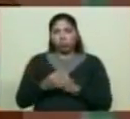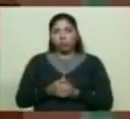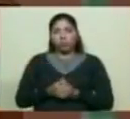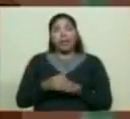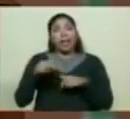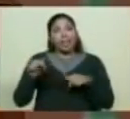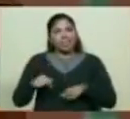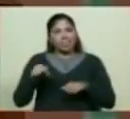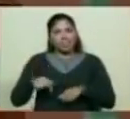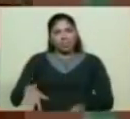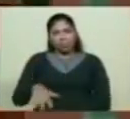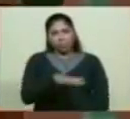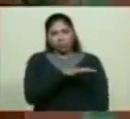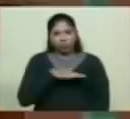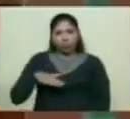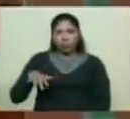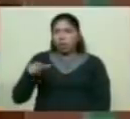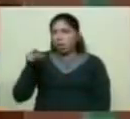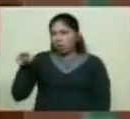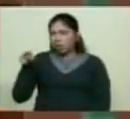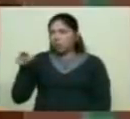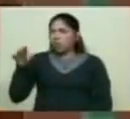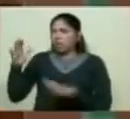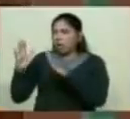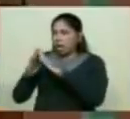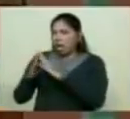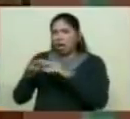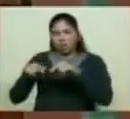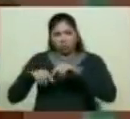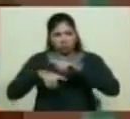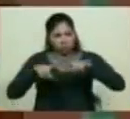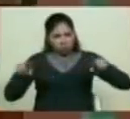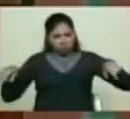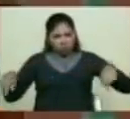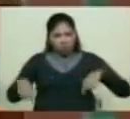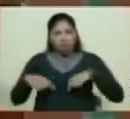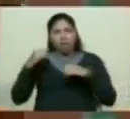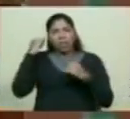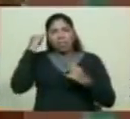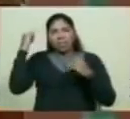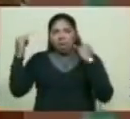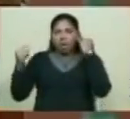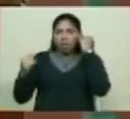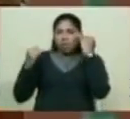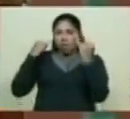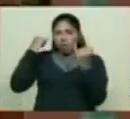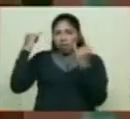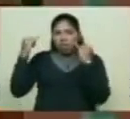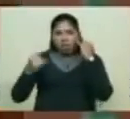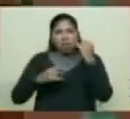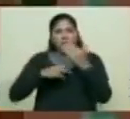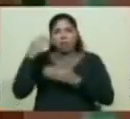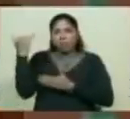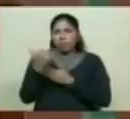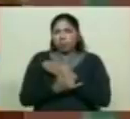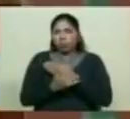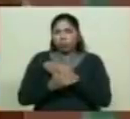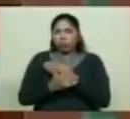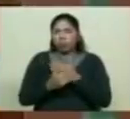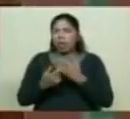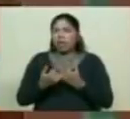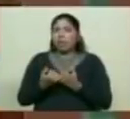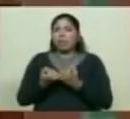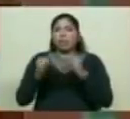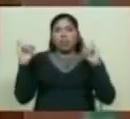en esta casa y en estos espacios nacieron las ideas y el proyecto que le dio la libertad